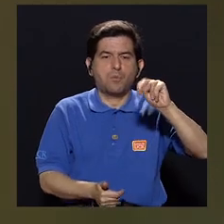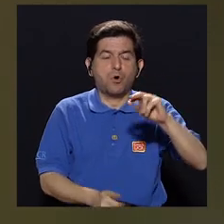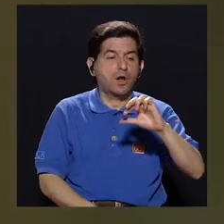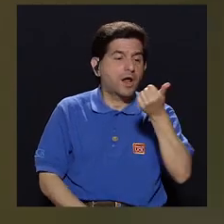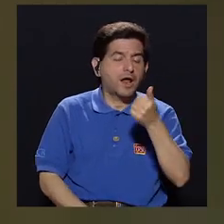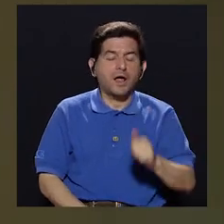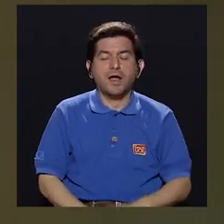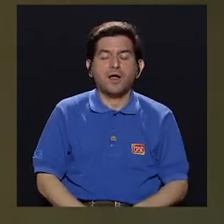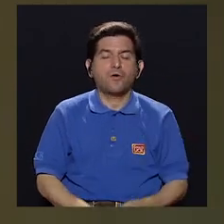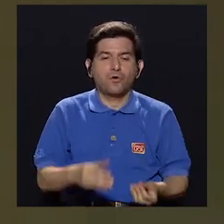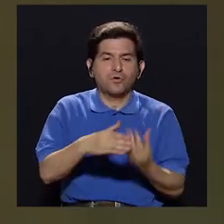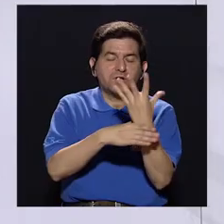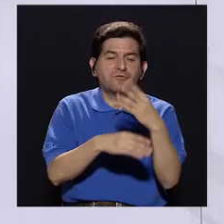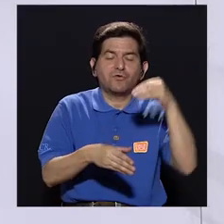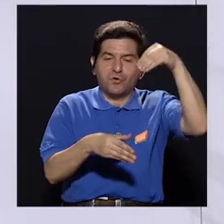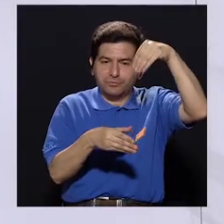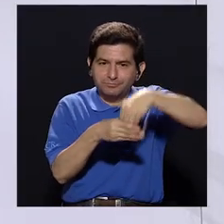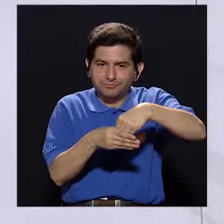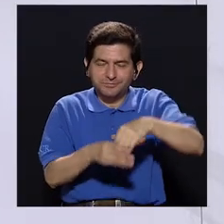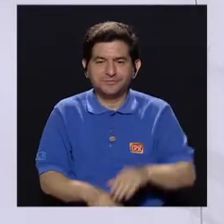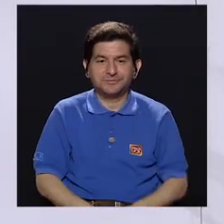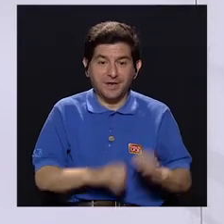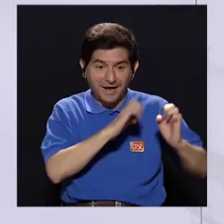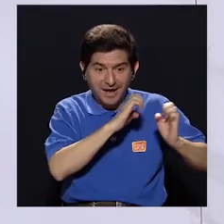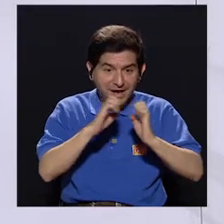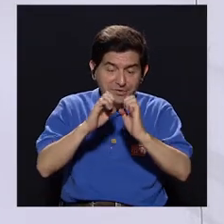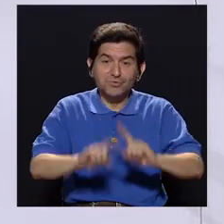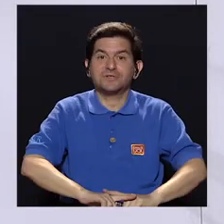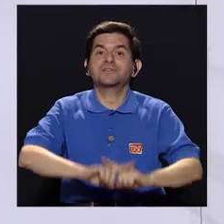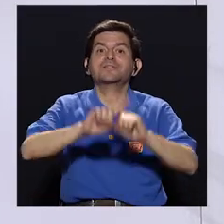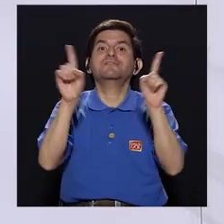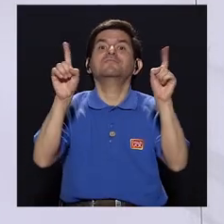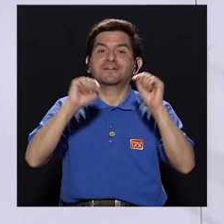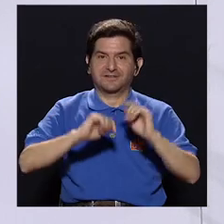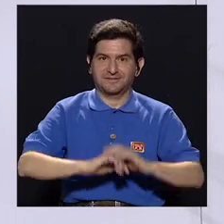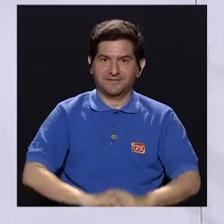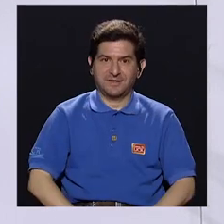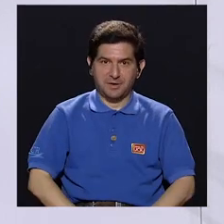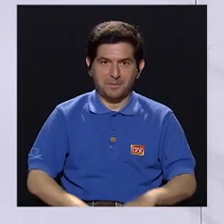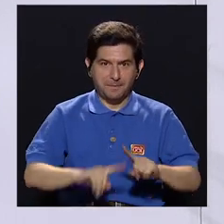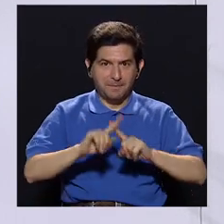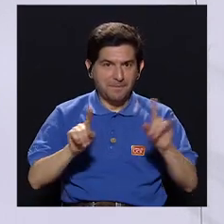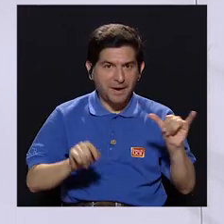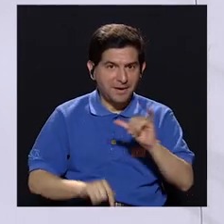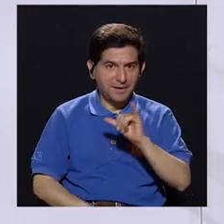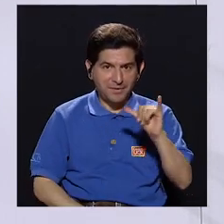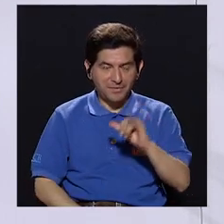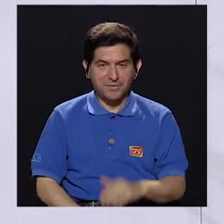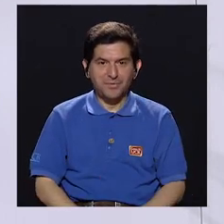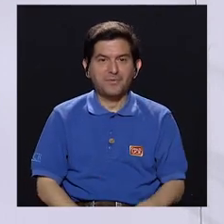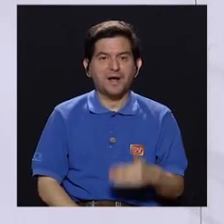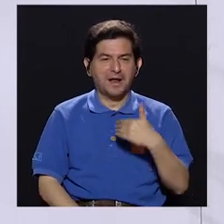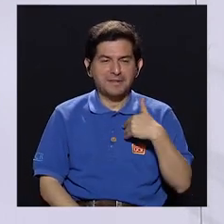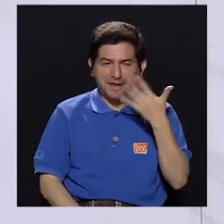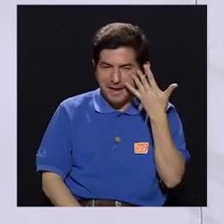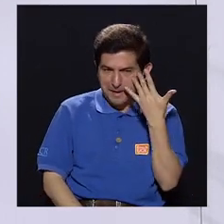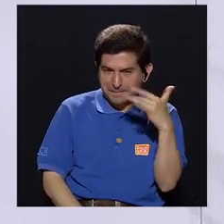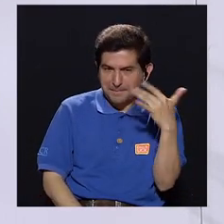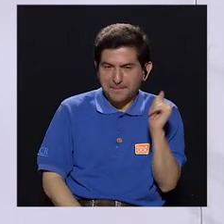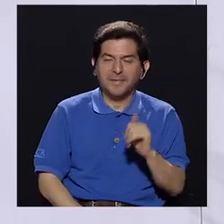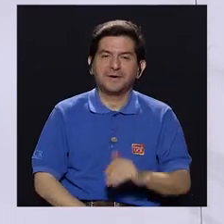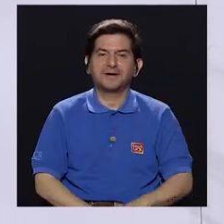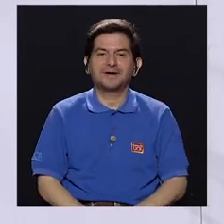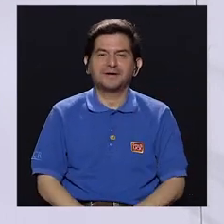y van a otra flor y lo depositan Entonces esto es una estrategia totalmente distinta pero a la vez eh